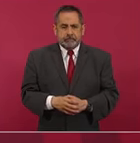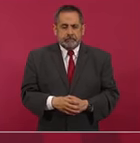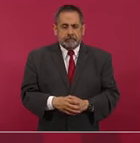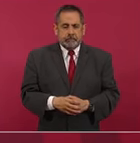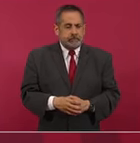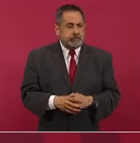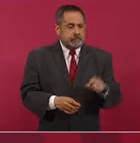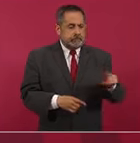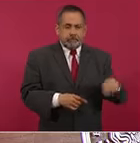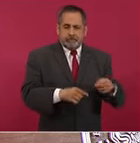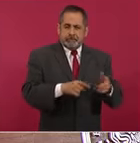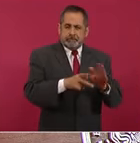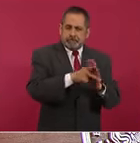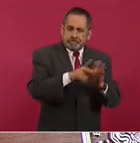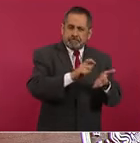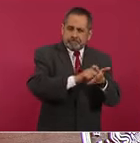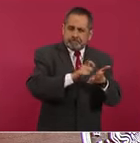prensa